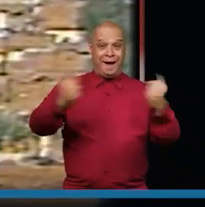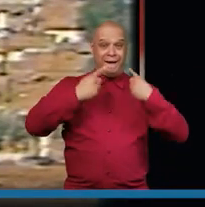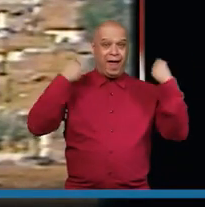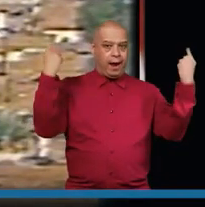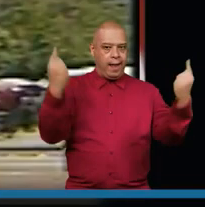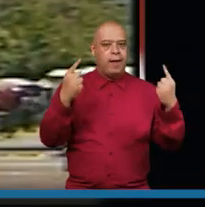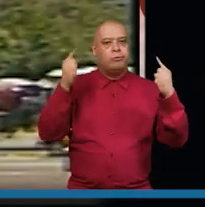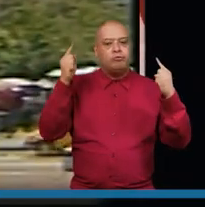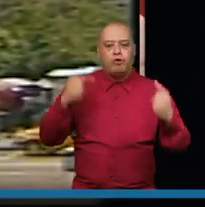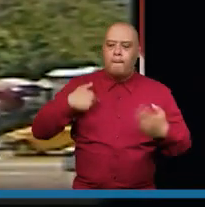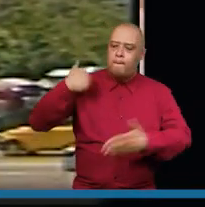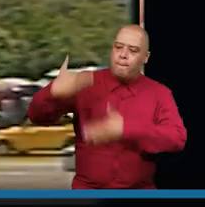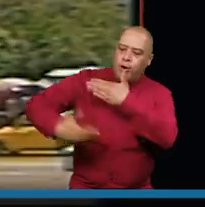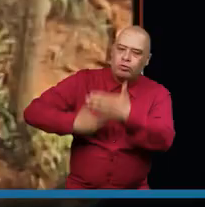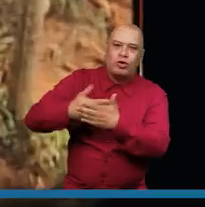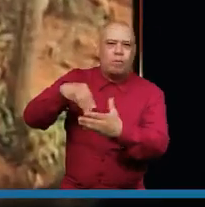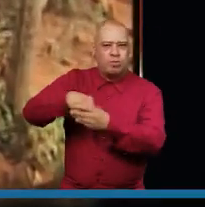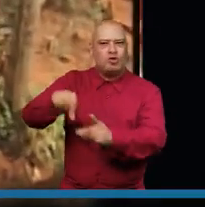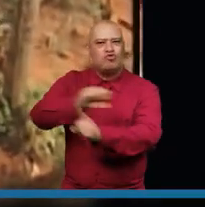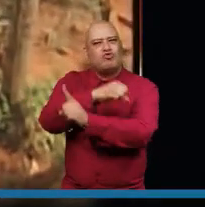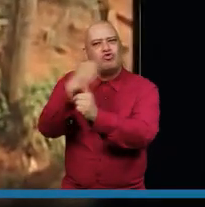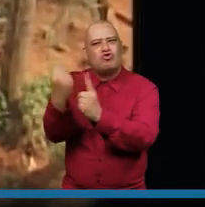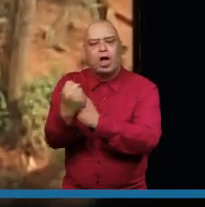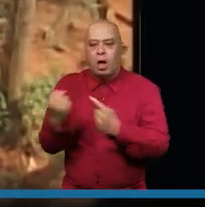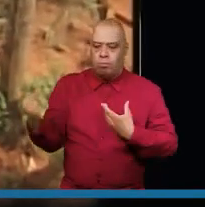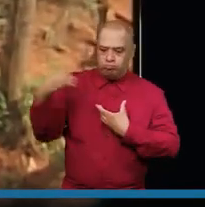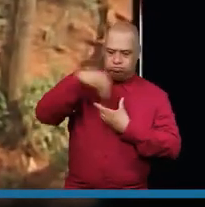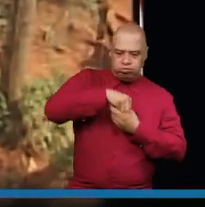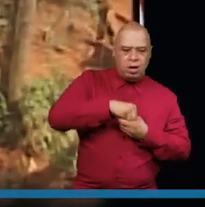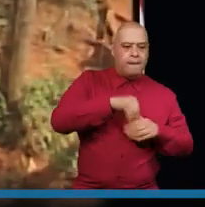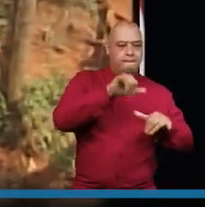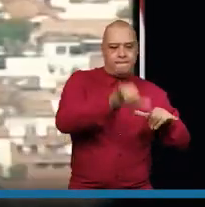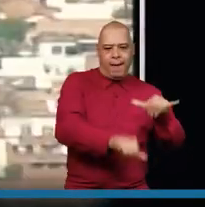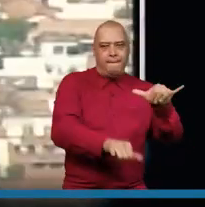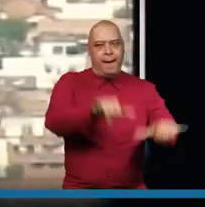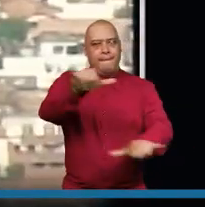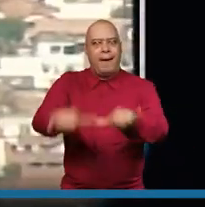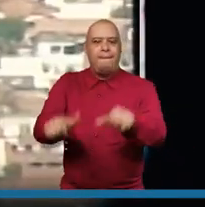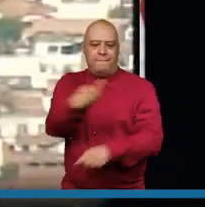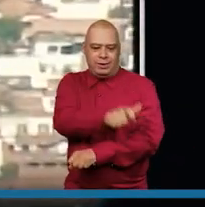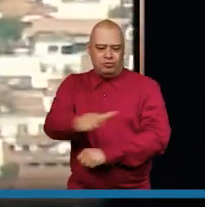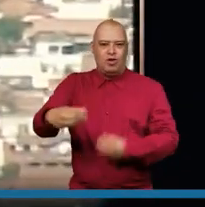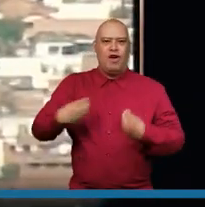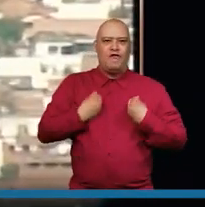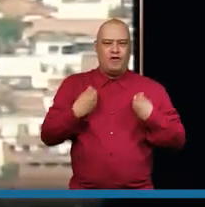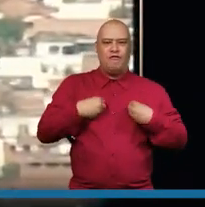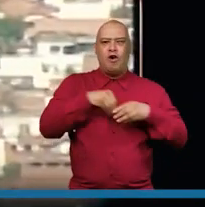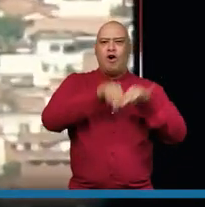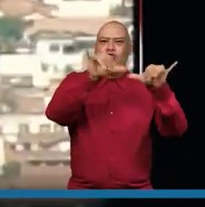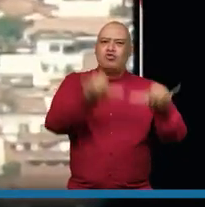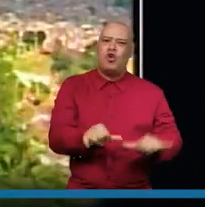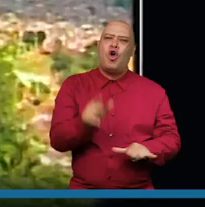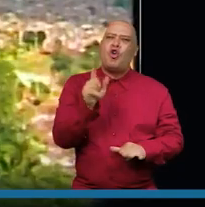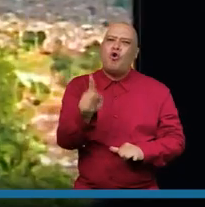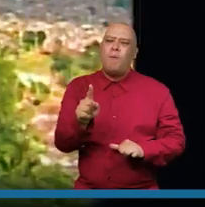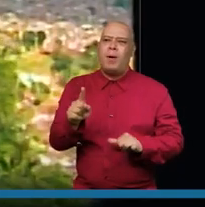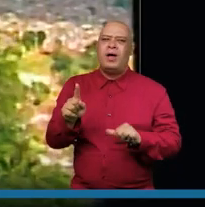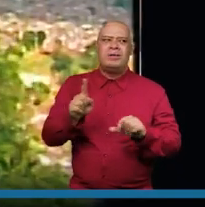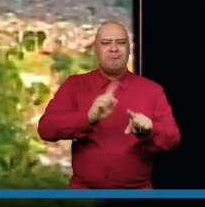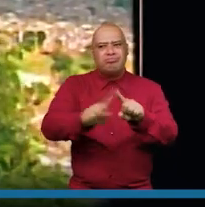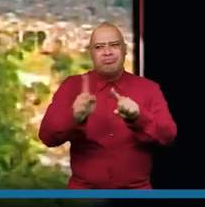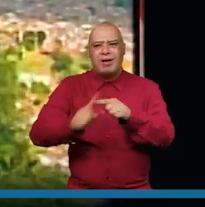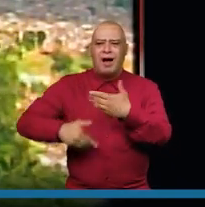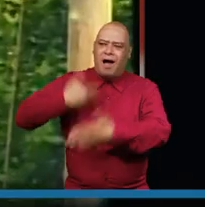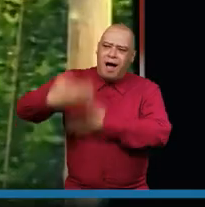que prevea procesos sociales de ocupación de esos territorios por las dinámicas que ocurren en las